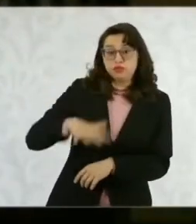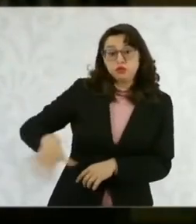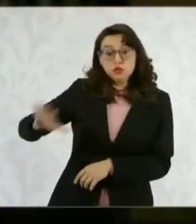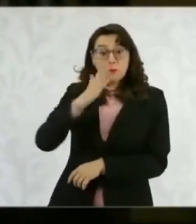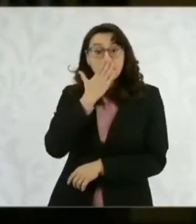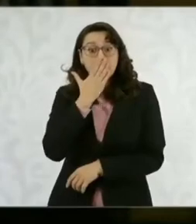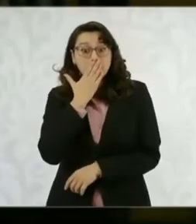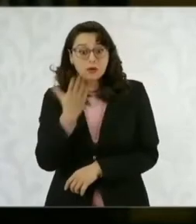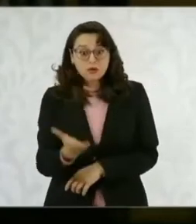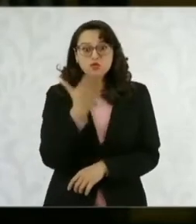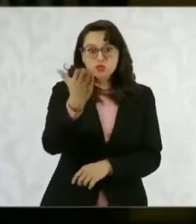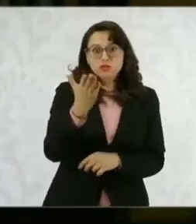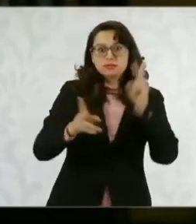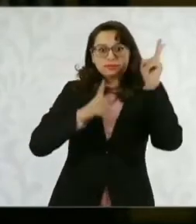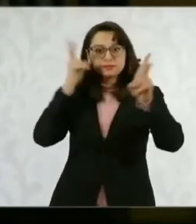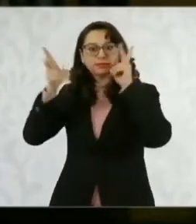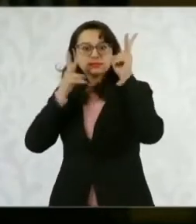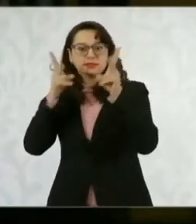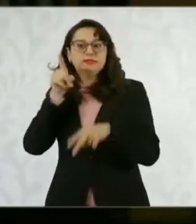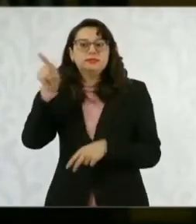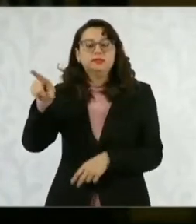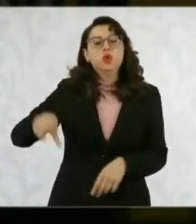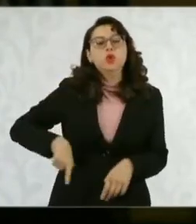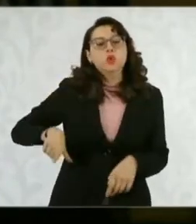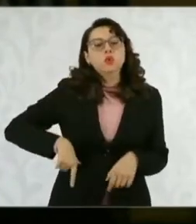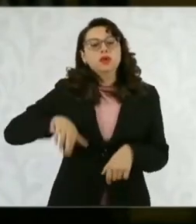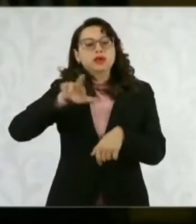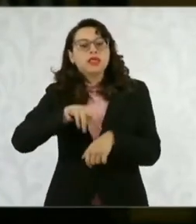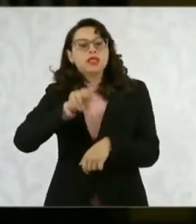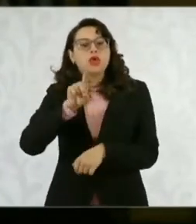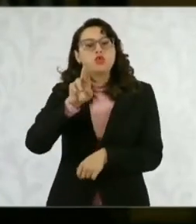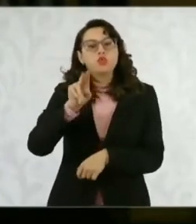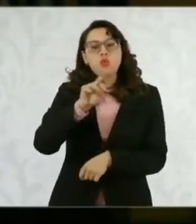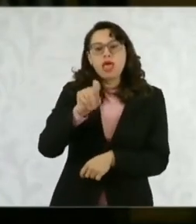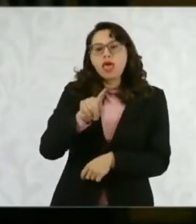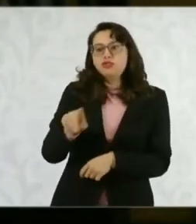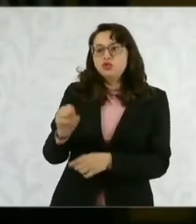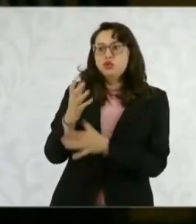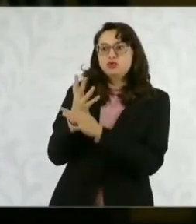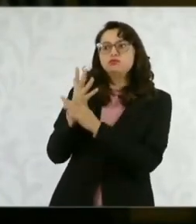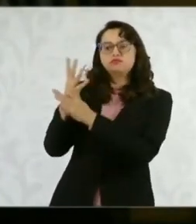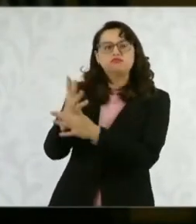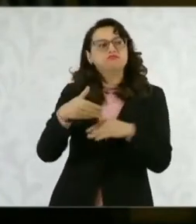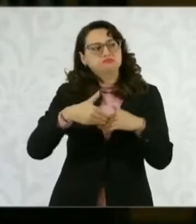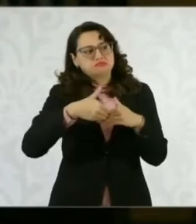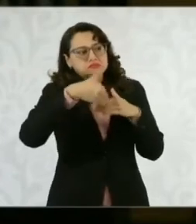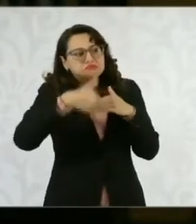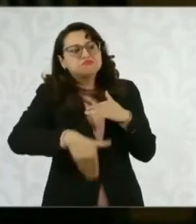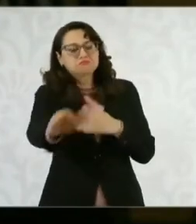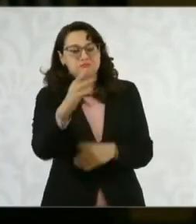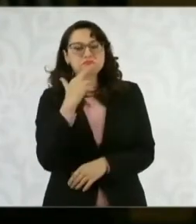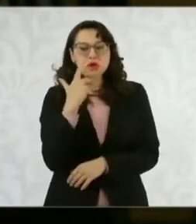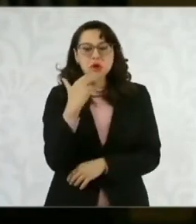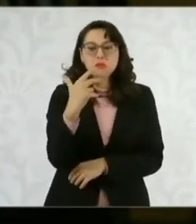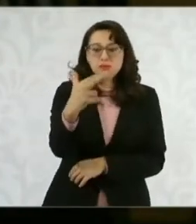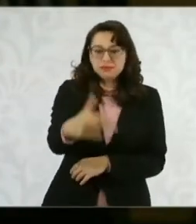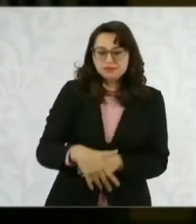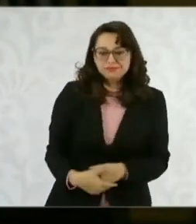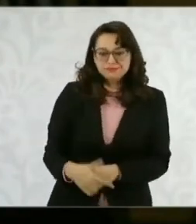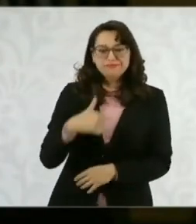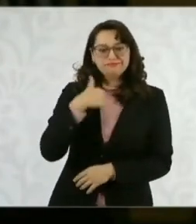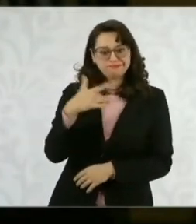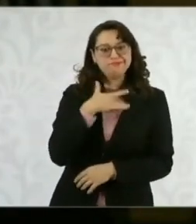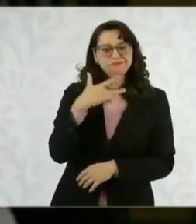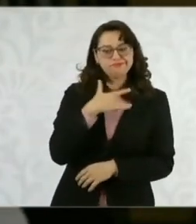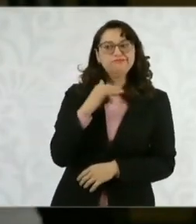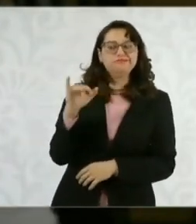del evento, el gobernador Durazo decía, es que lo mejor está por venir, decía yo coincido mucho con él. Justamente